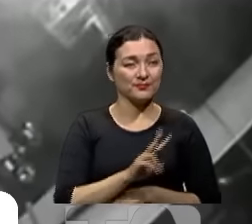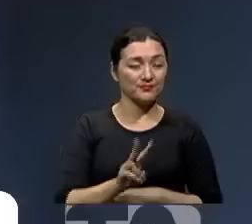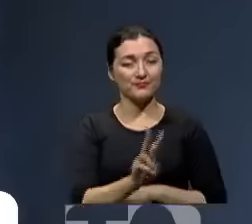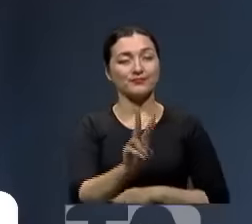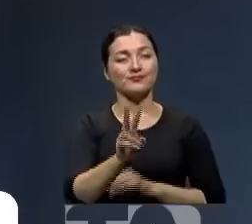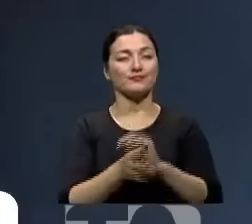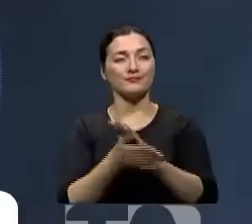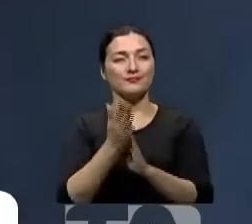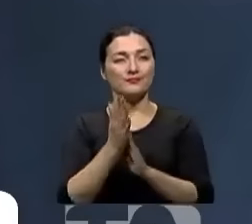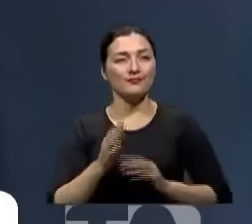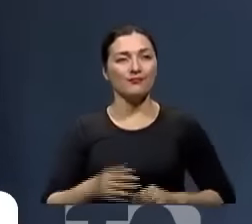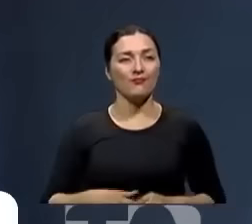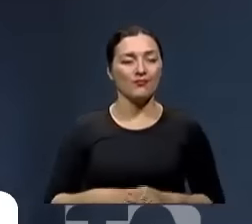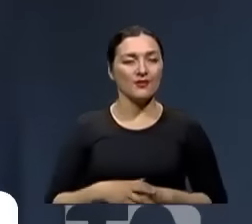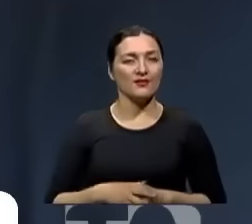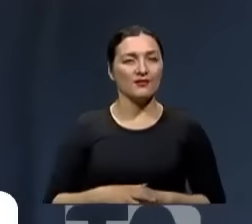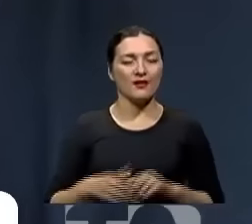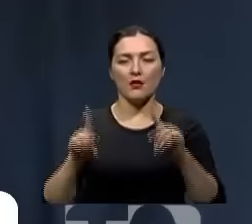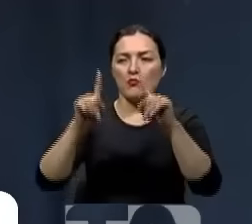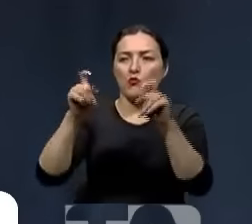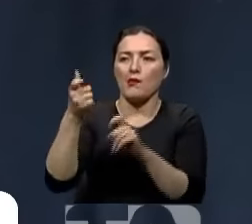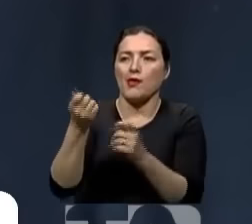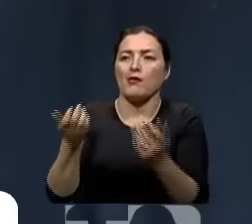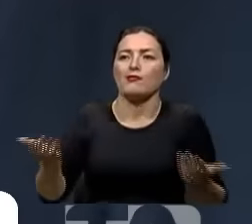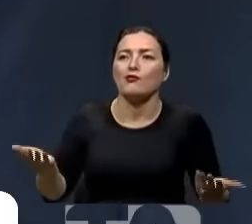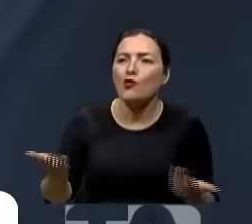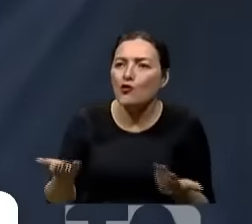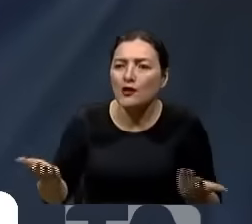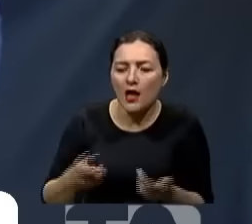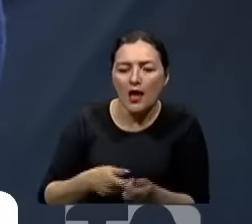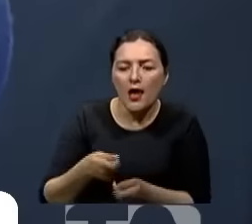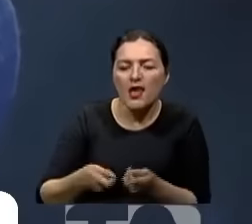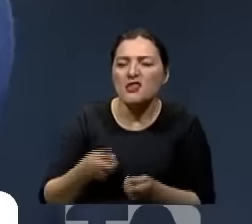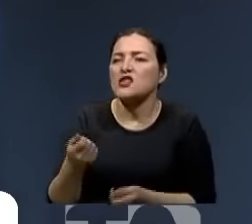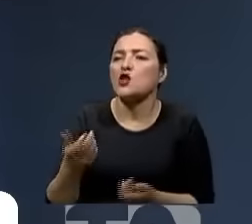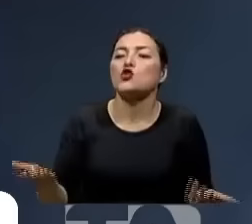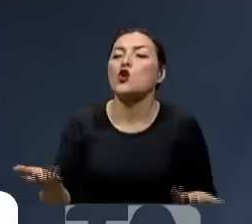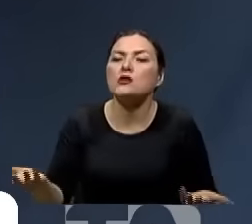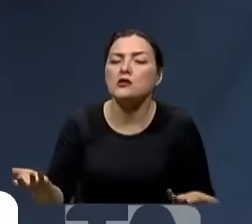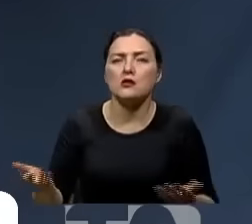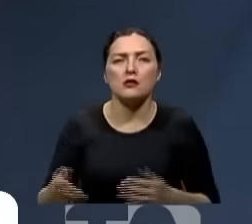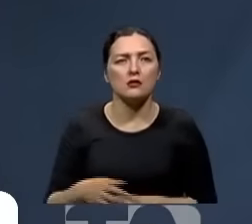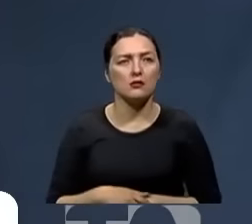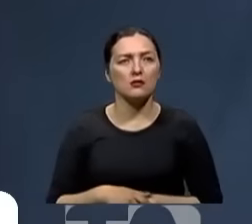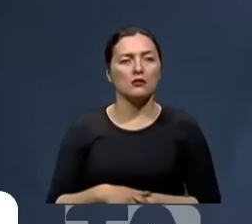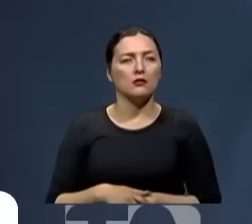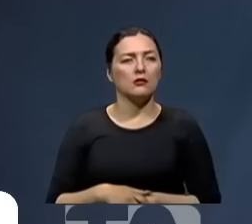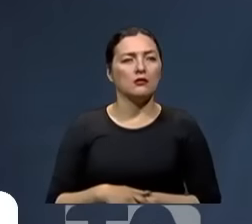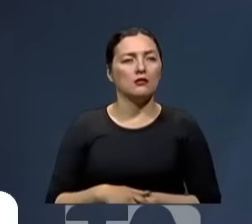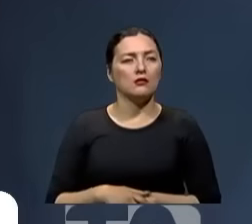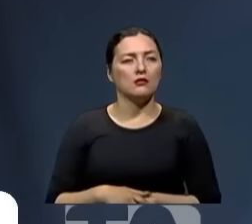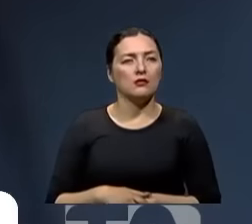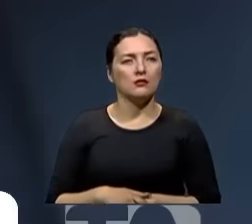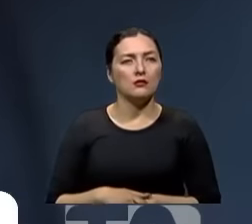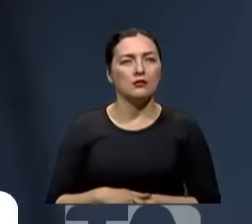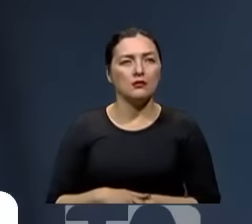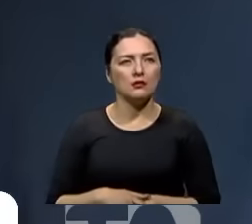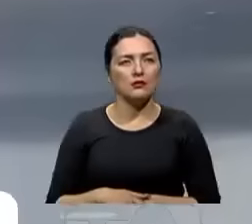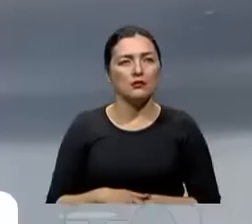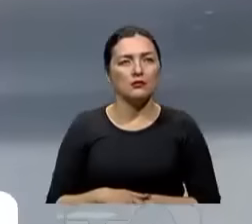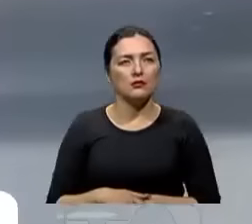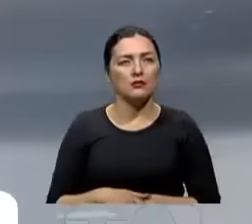lugar. Preguntaban dónde había más plata, dónde había más efectivo, dónde podían ellos encontrar más valores por